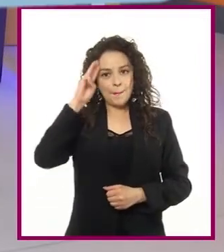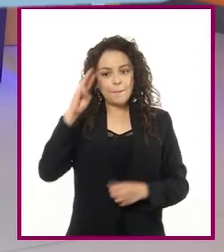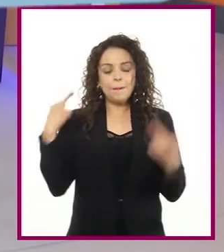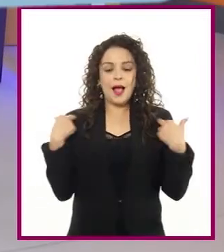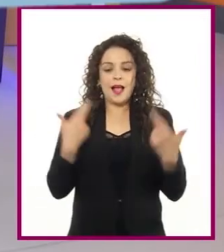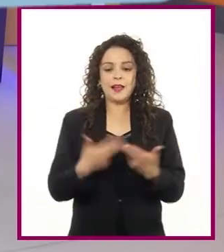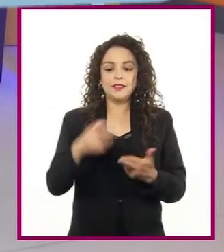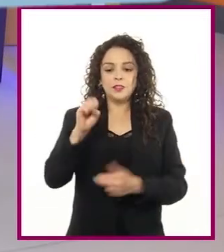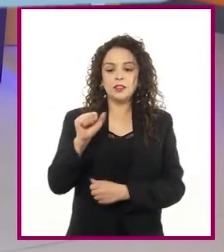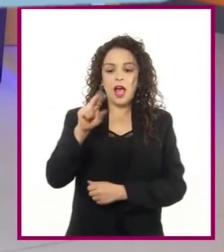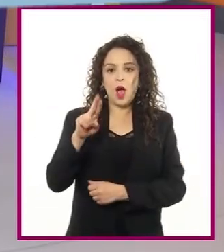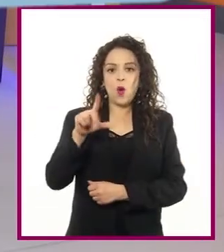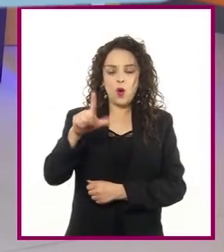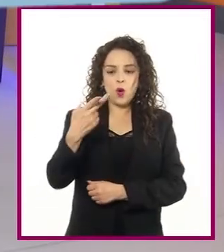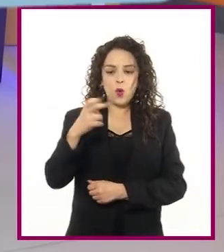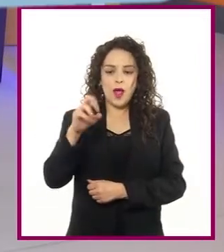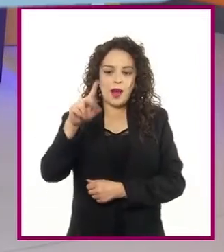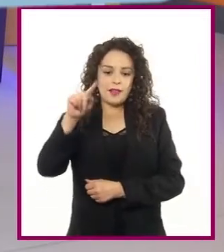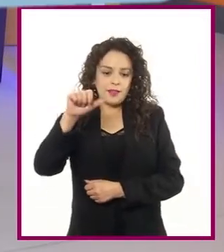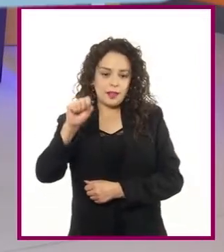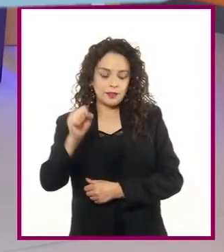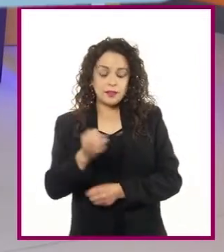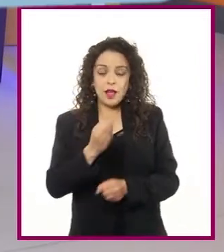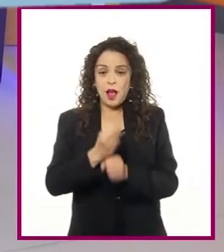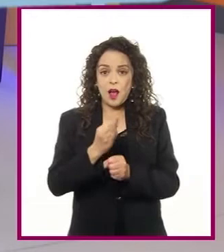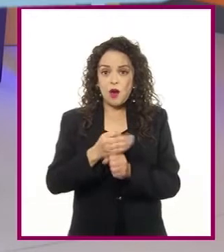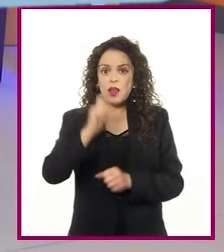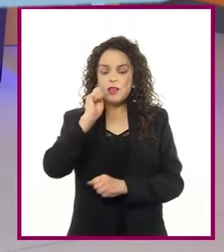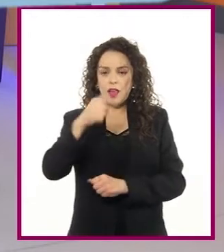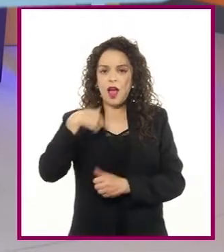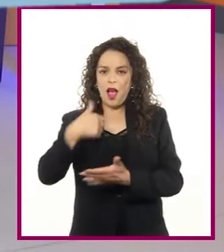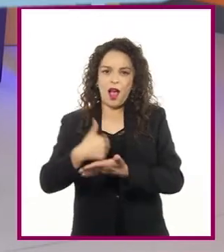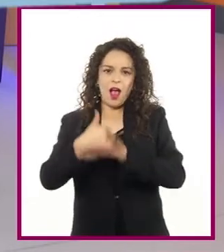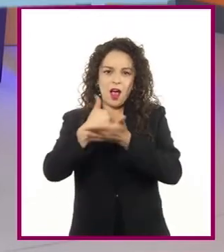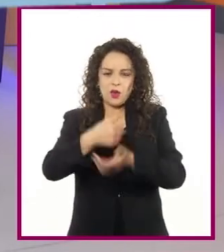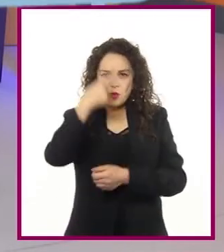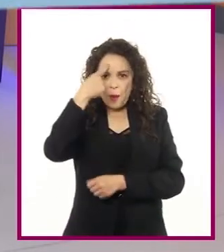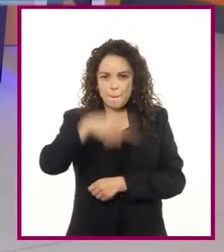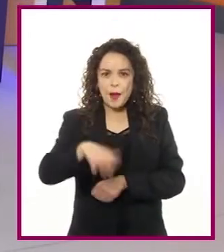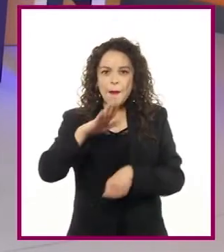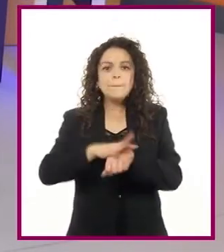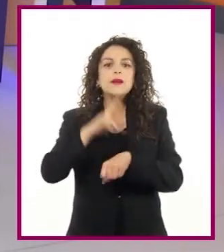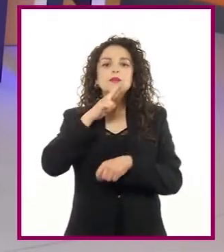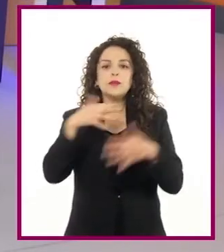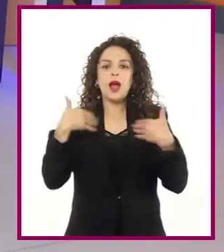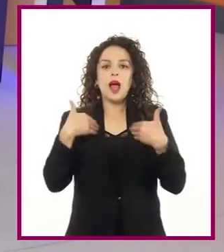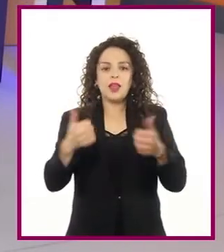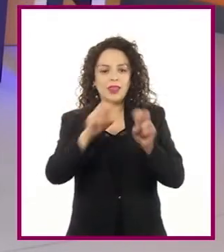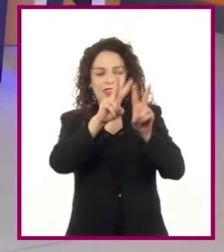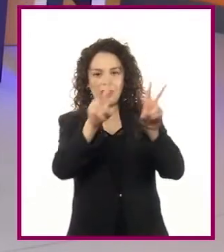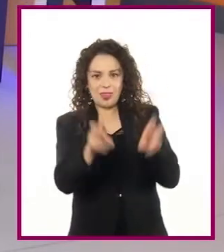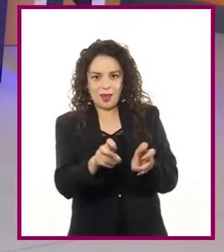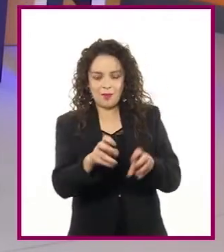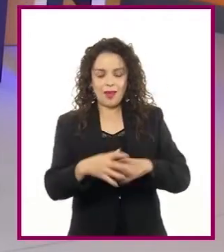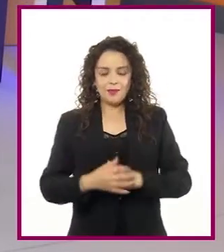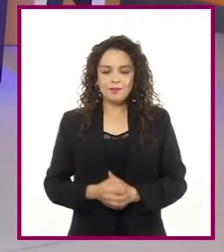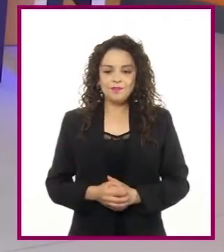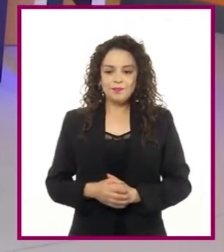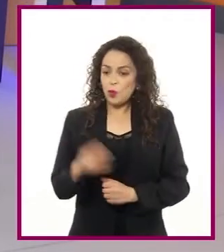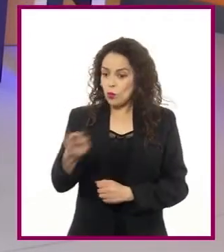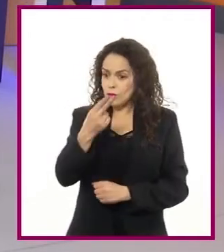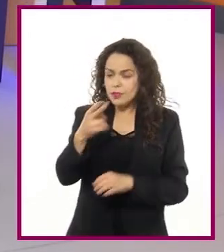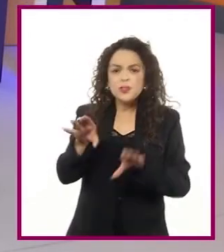y Ventura y en esta ocasión les ayudaré a comprender el tema de este programa. Ustedes, ¿cómo